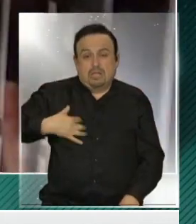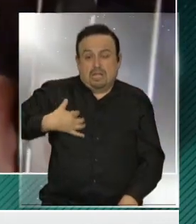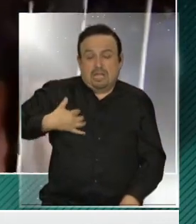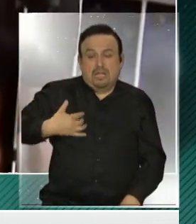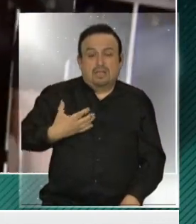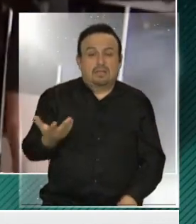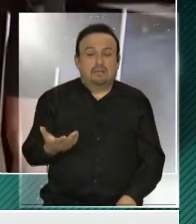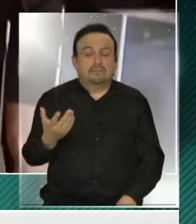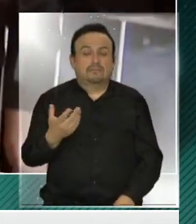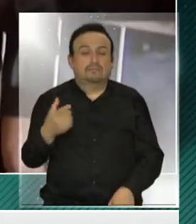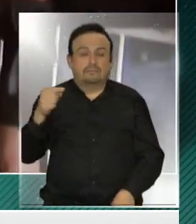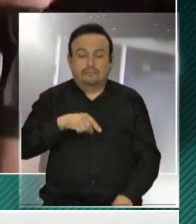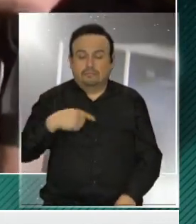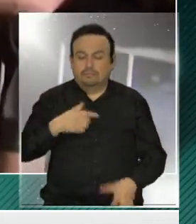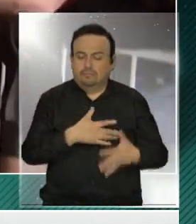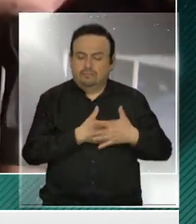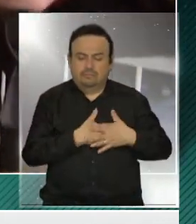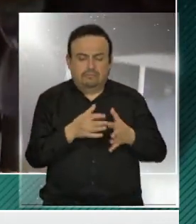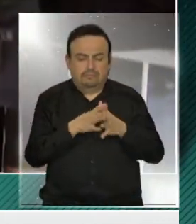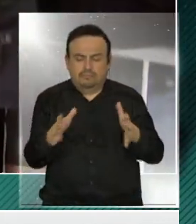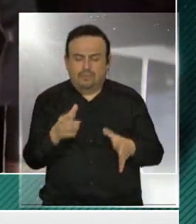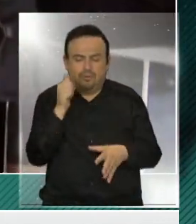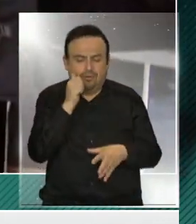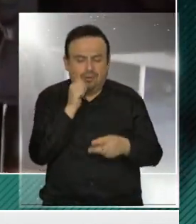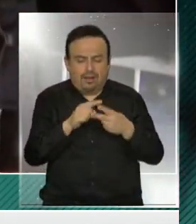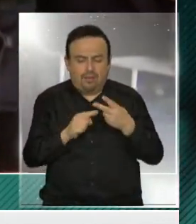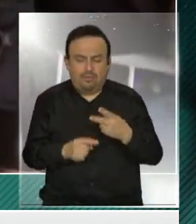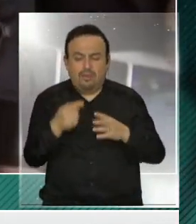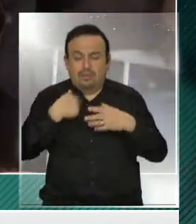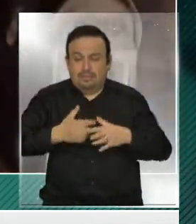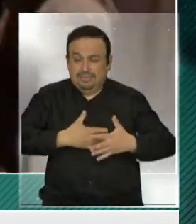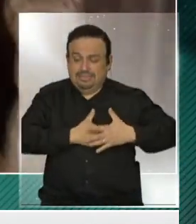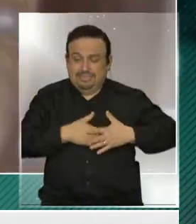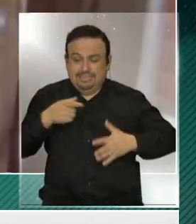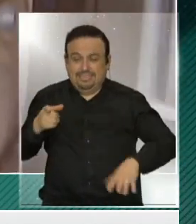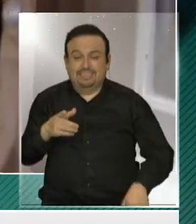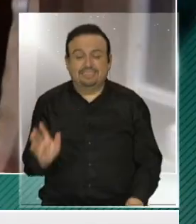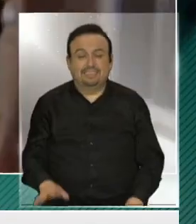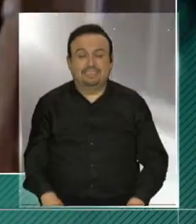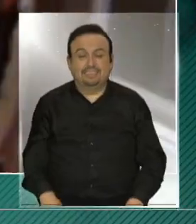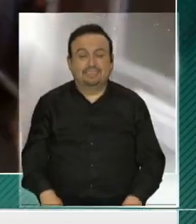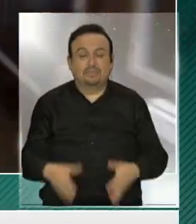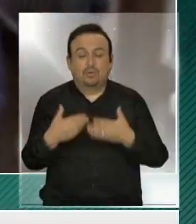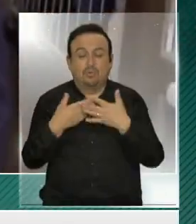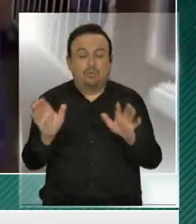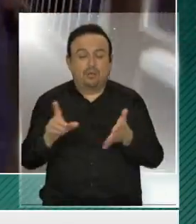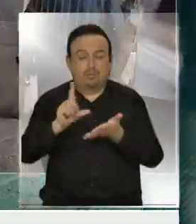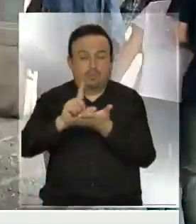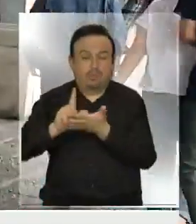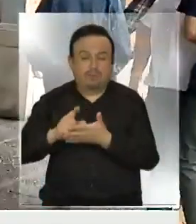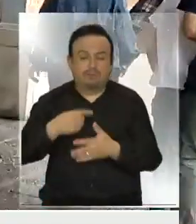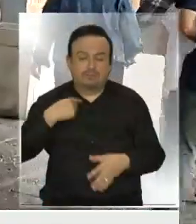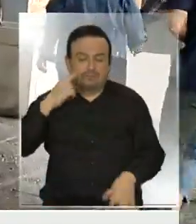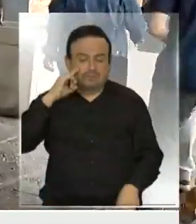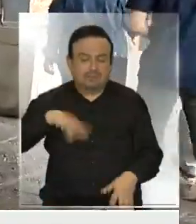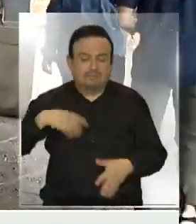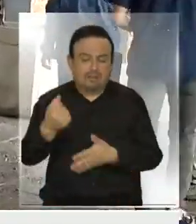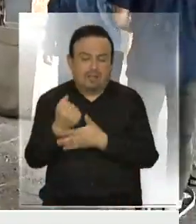a Néstor lo he querido mucho, lo quiero cada día que pasa más y estoy seguro que donde esté me está ayudando.